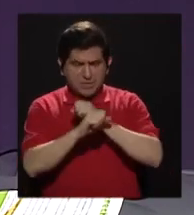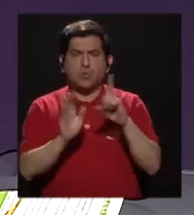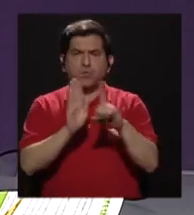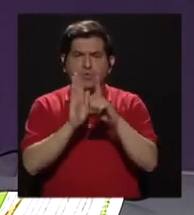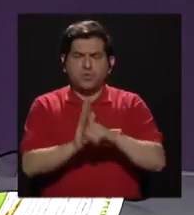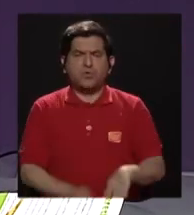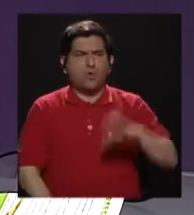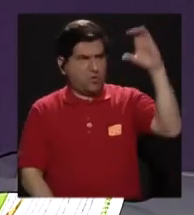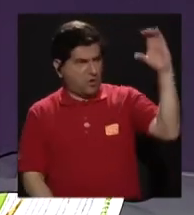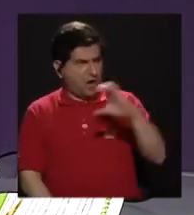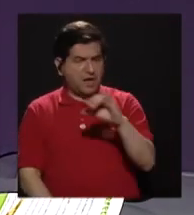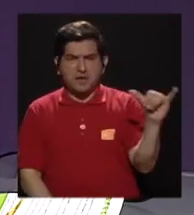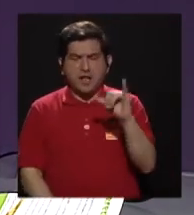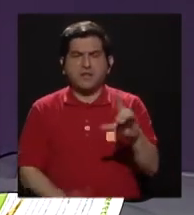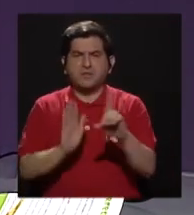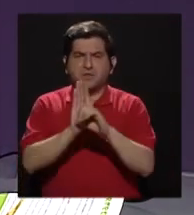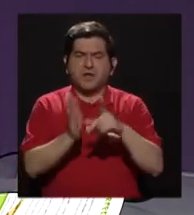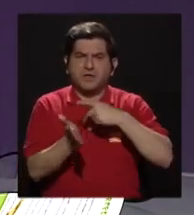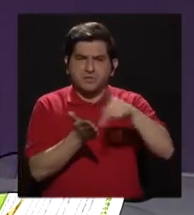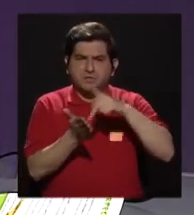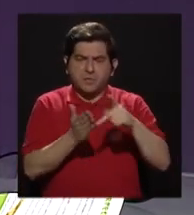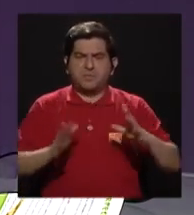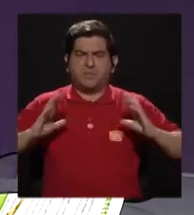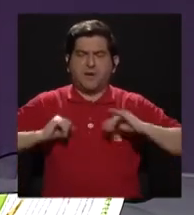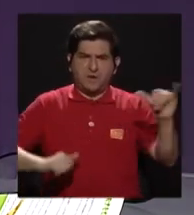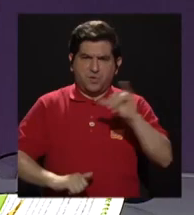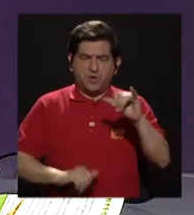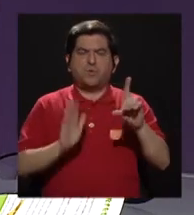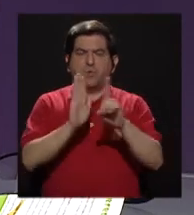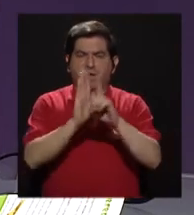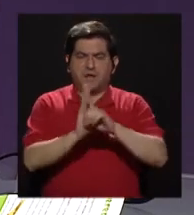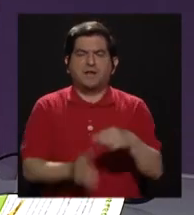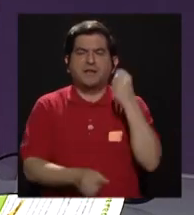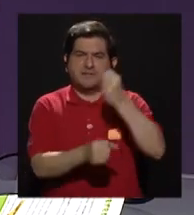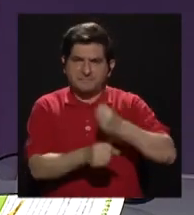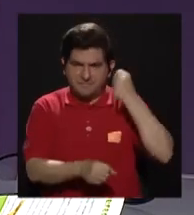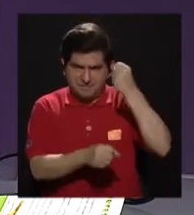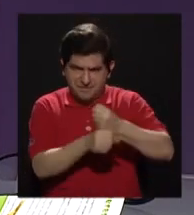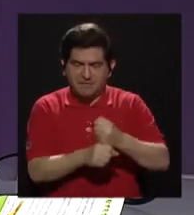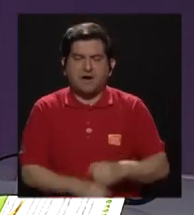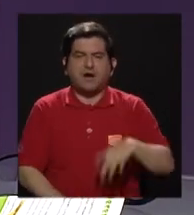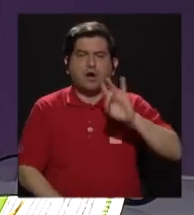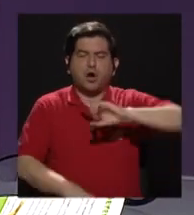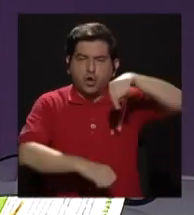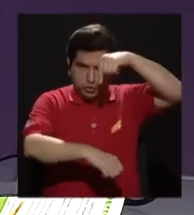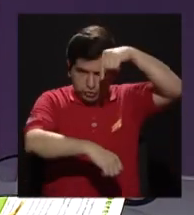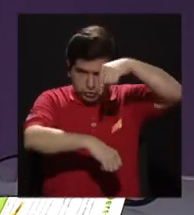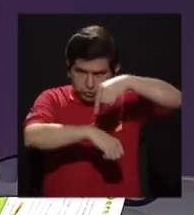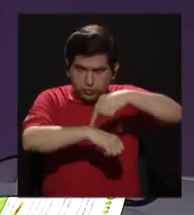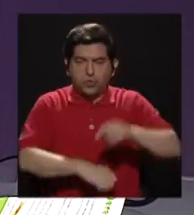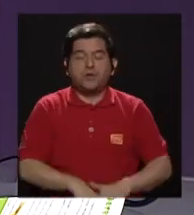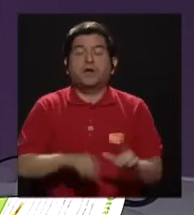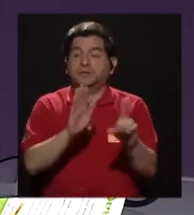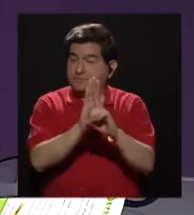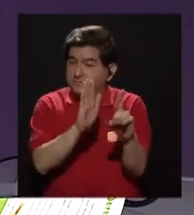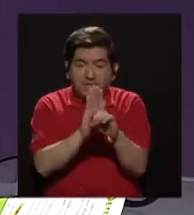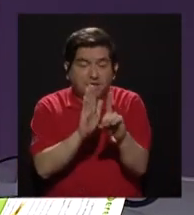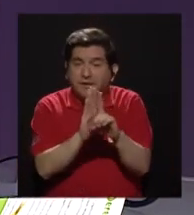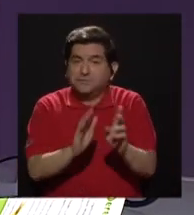su aguinaldo es un derecho, que le paguen vacaciones es un derecho, que trabaje sus 8 horas es un